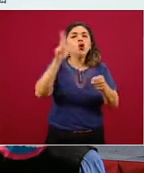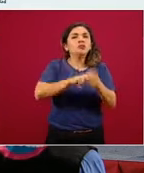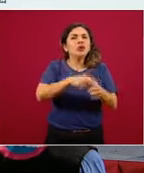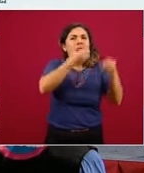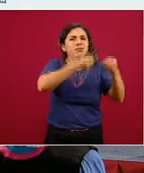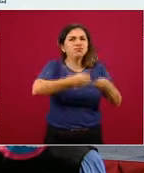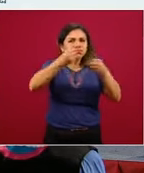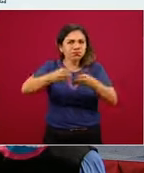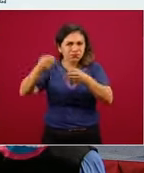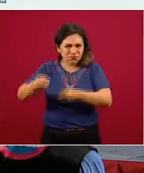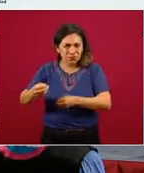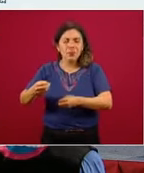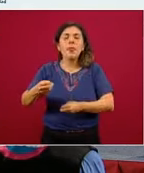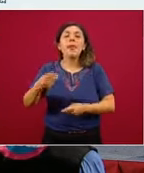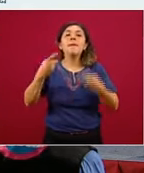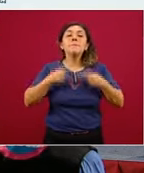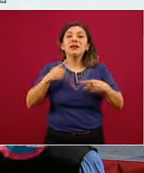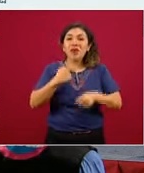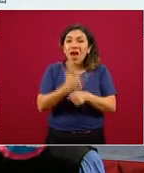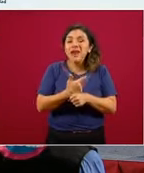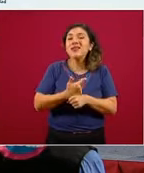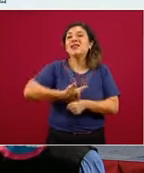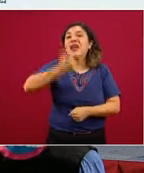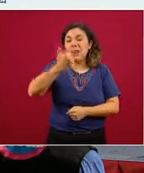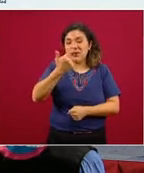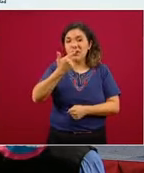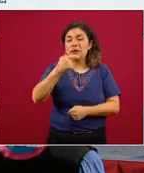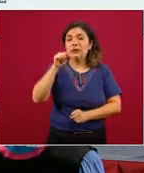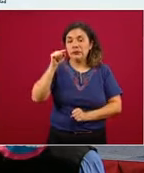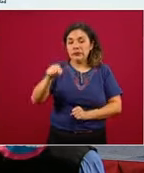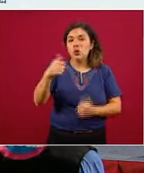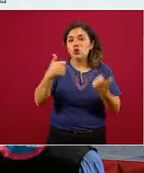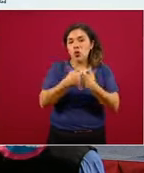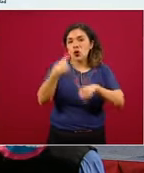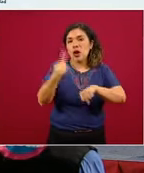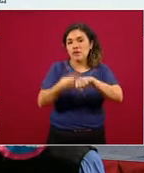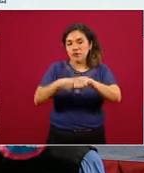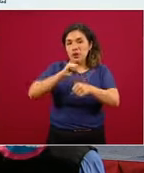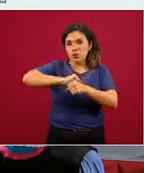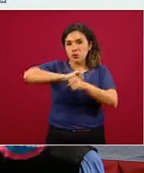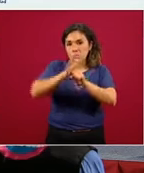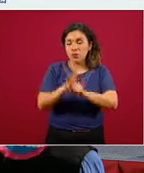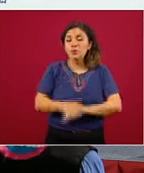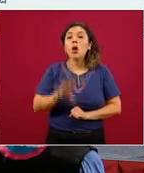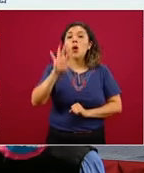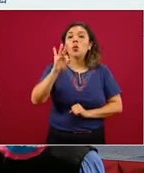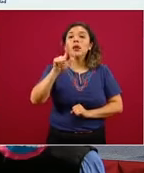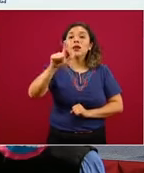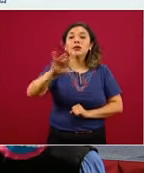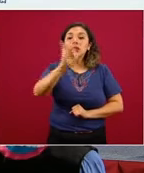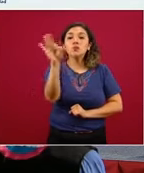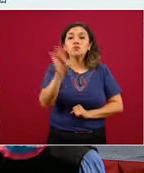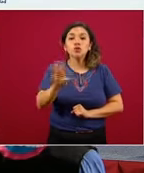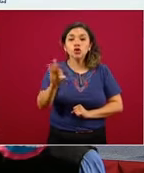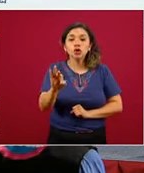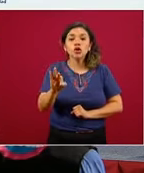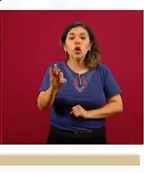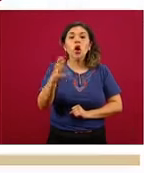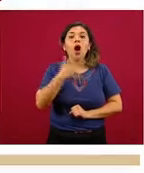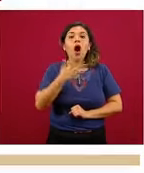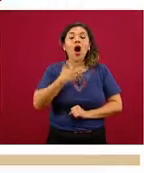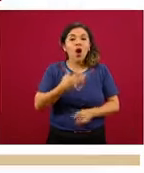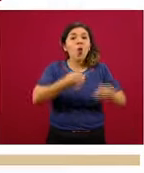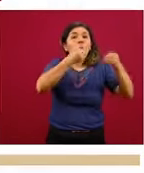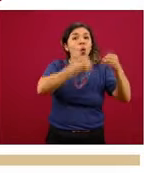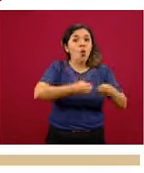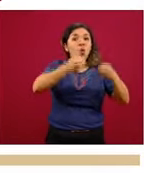camas generales para pacientes graves de COVID-19, 47% es la ocupación